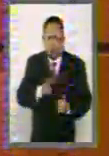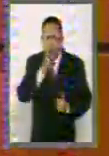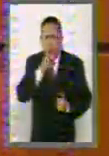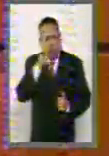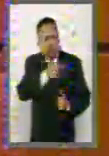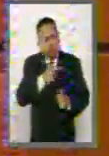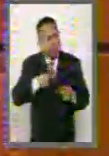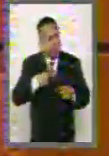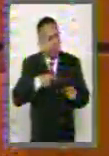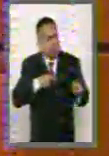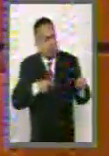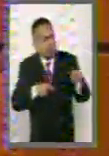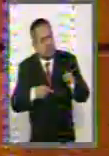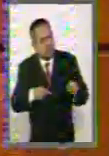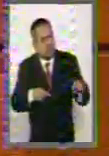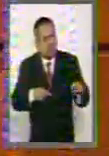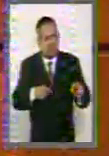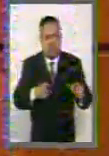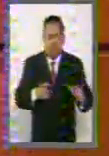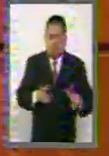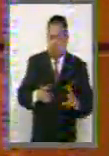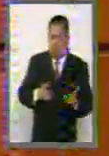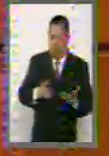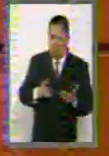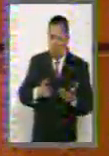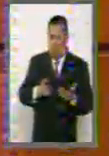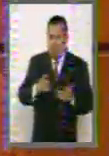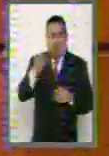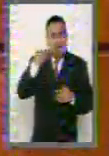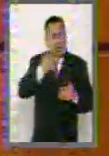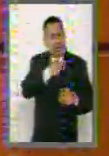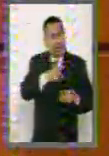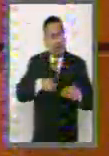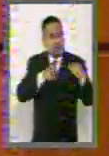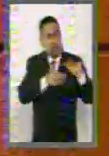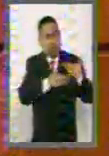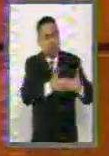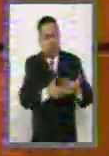personas por el principio que han seguido en su vida,